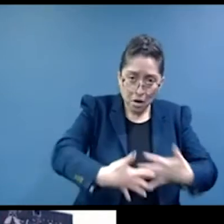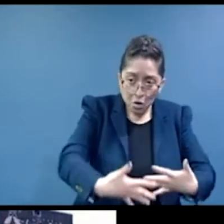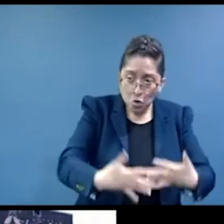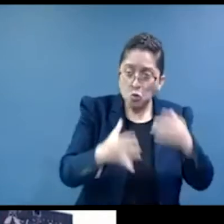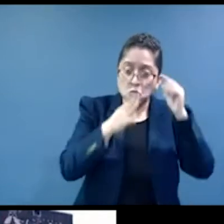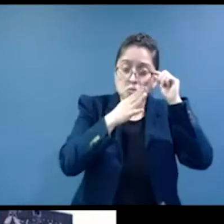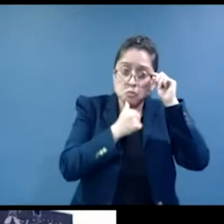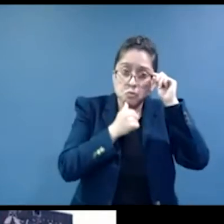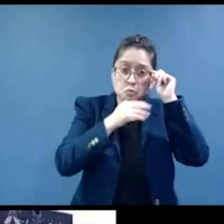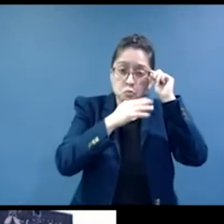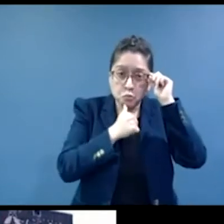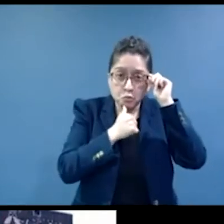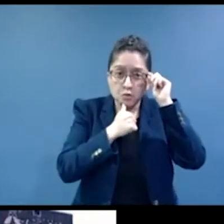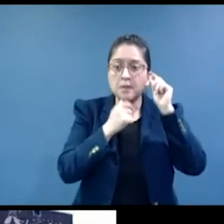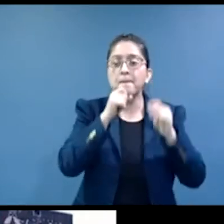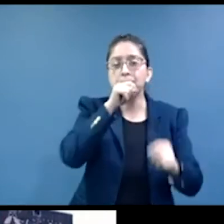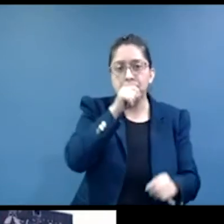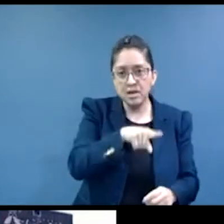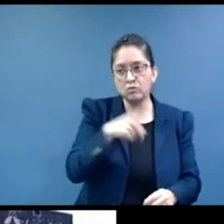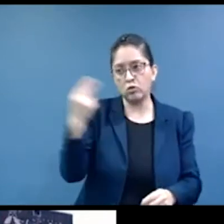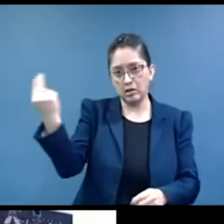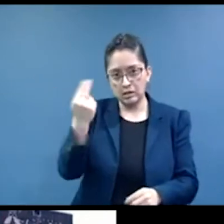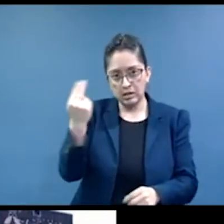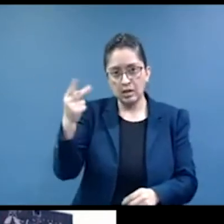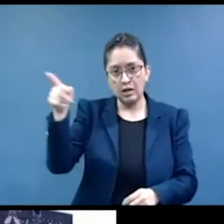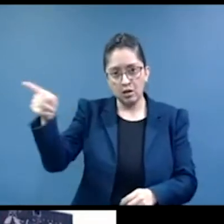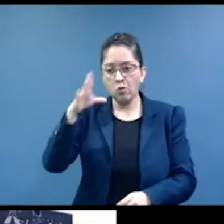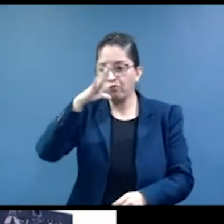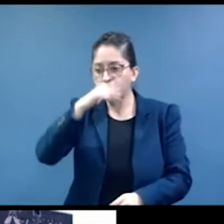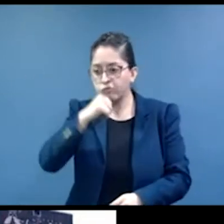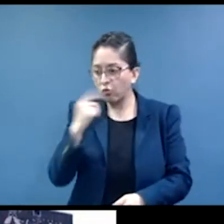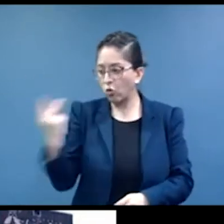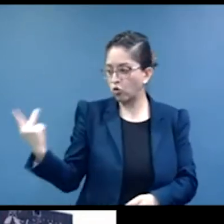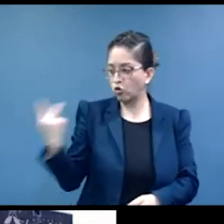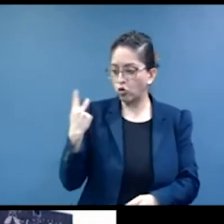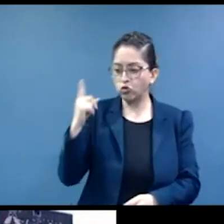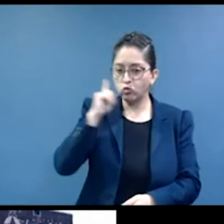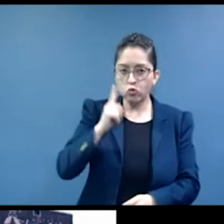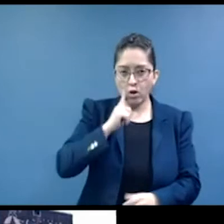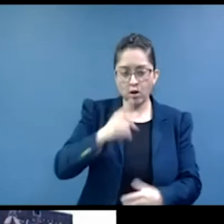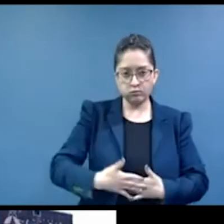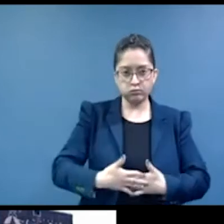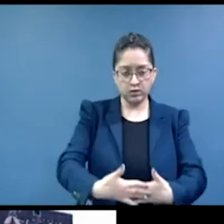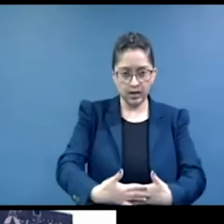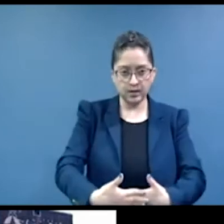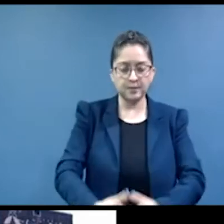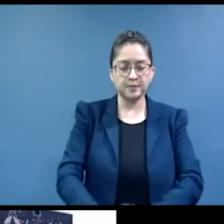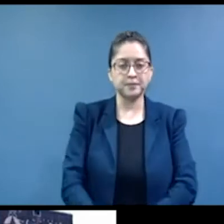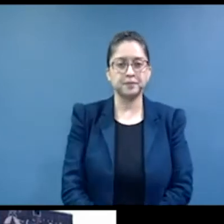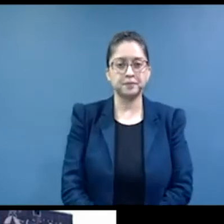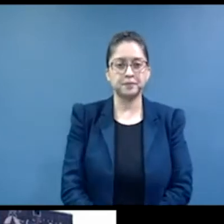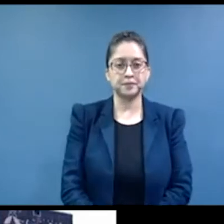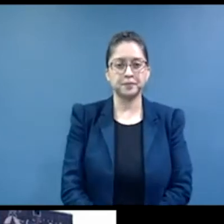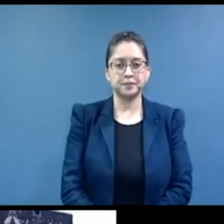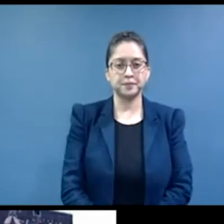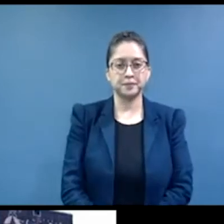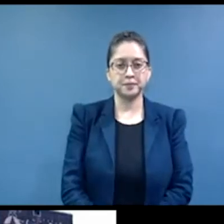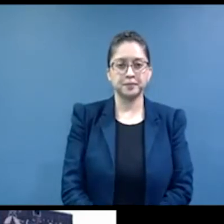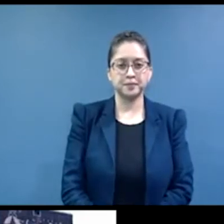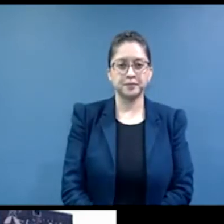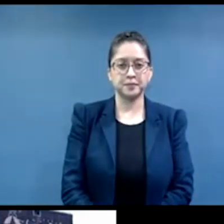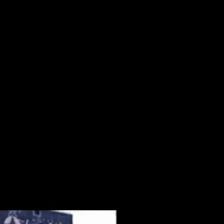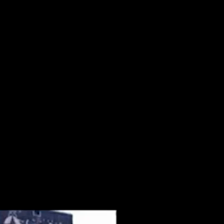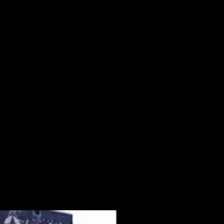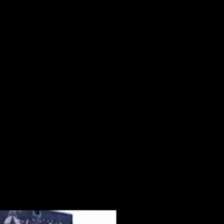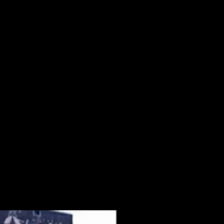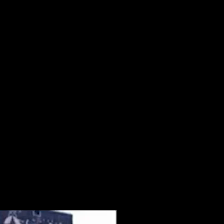de infertilidad, entonces hablemos también de este tipo de infertilidad relacional, ¿no? Y ahí me parece que eso es una